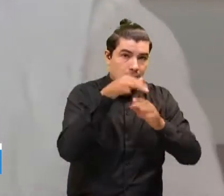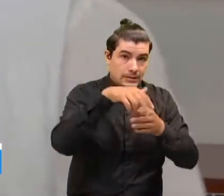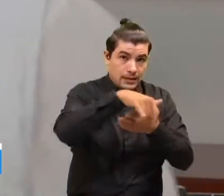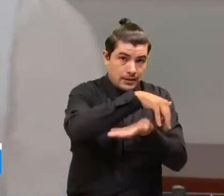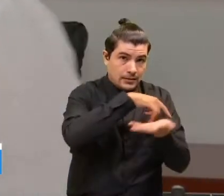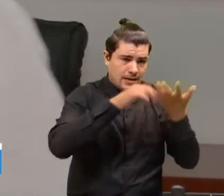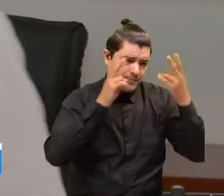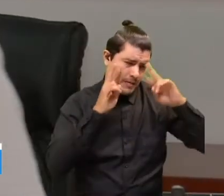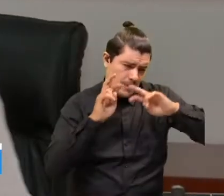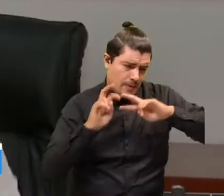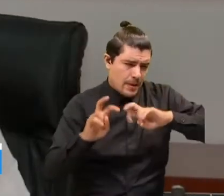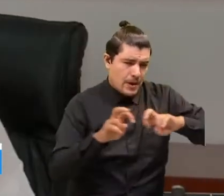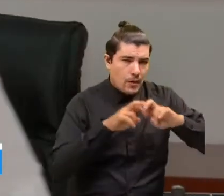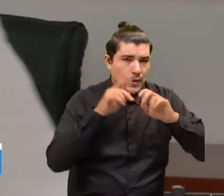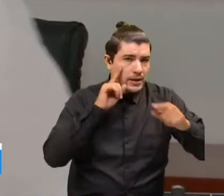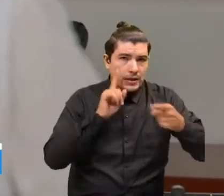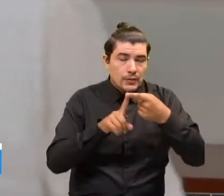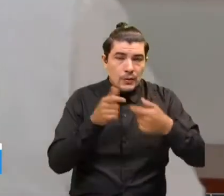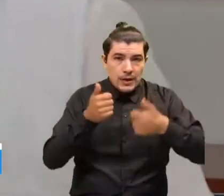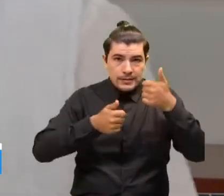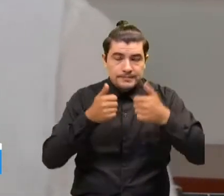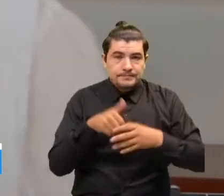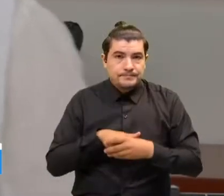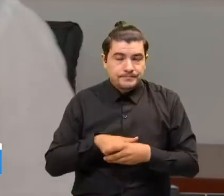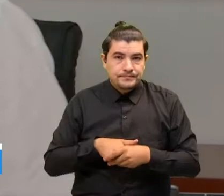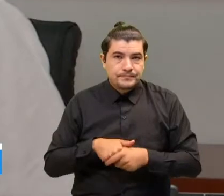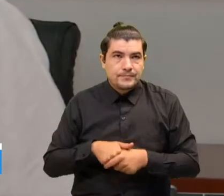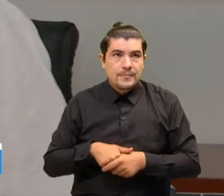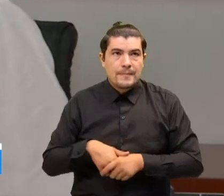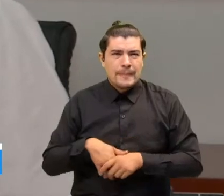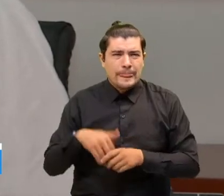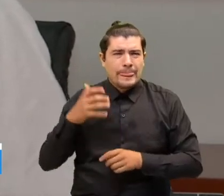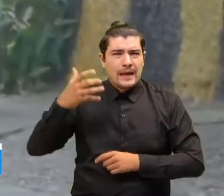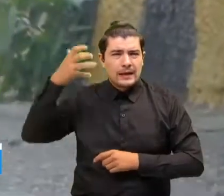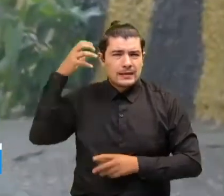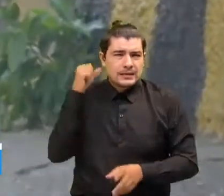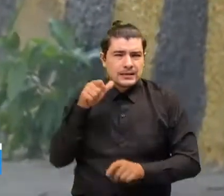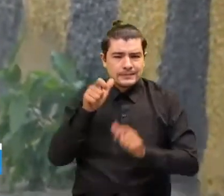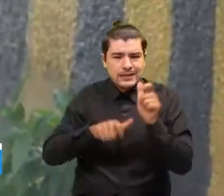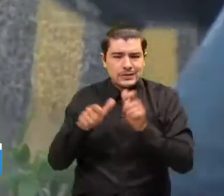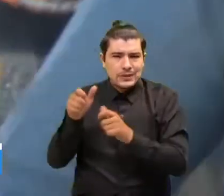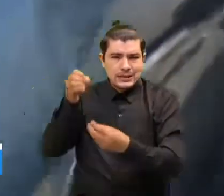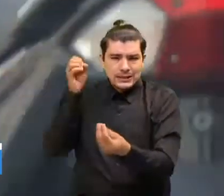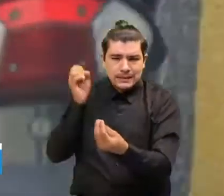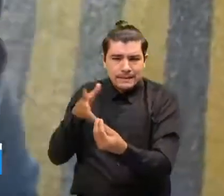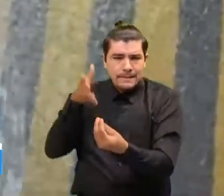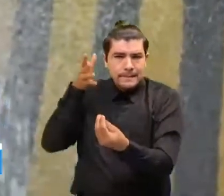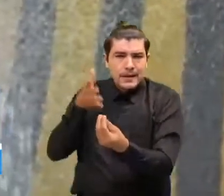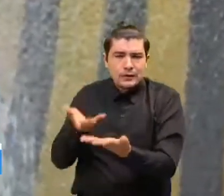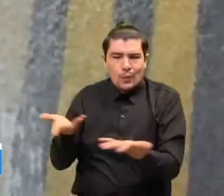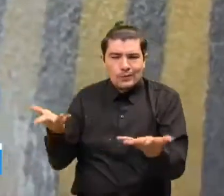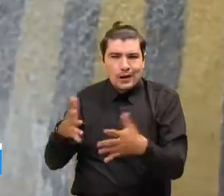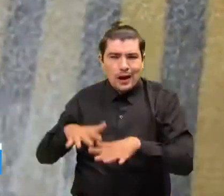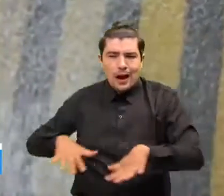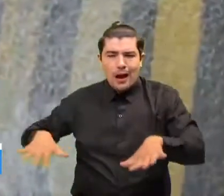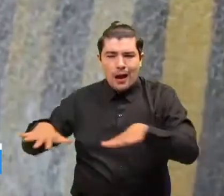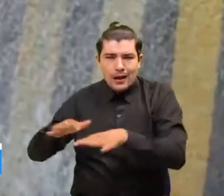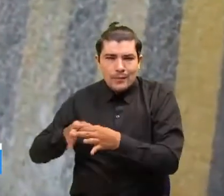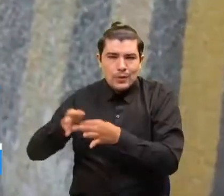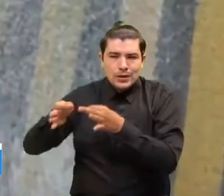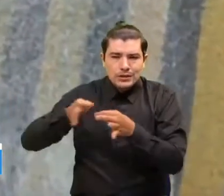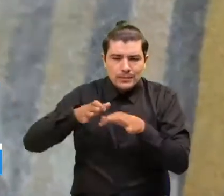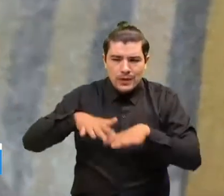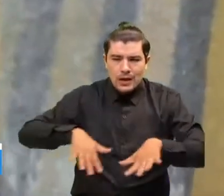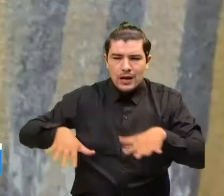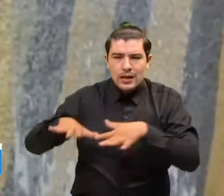los hechos victimizantes de que fueron objeto las víctimas en los municipios del área metropolitana y